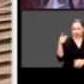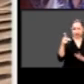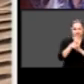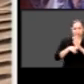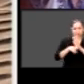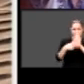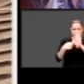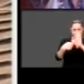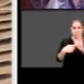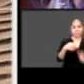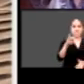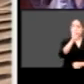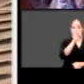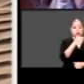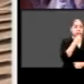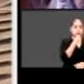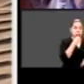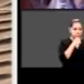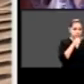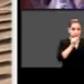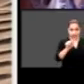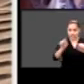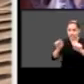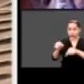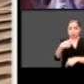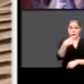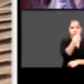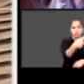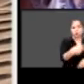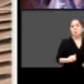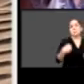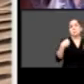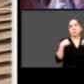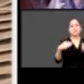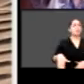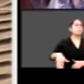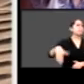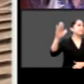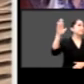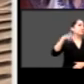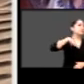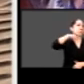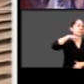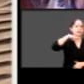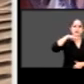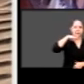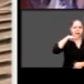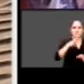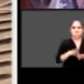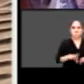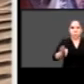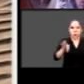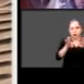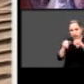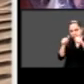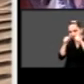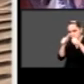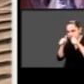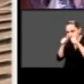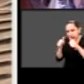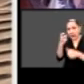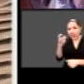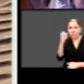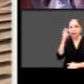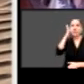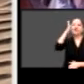niño, lo que estamos ayudando es a cambiar toda su historia. Y esta no es una frase linda nada más. Es